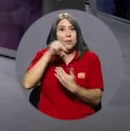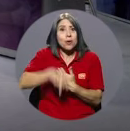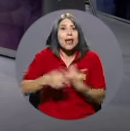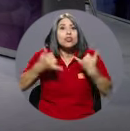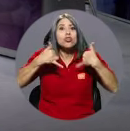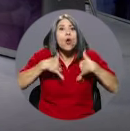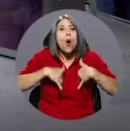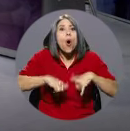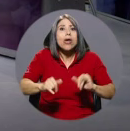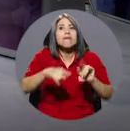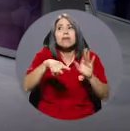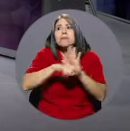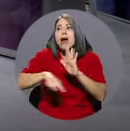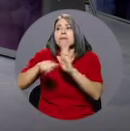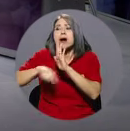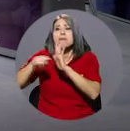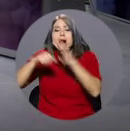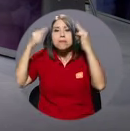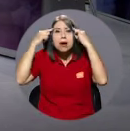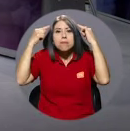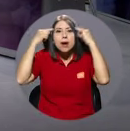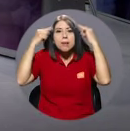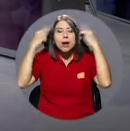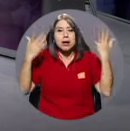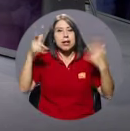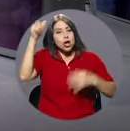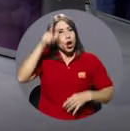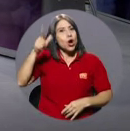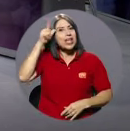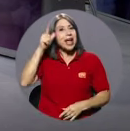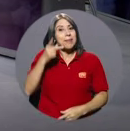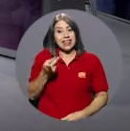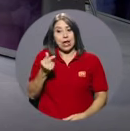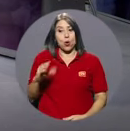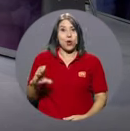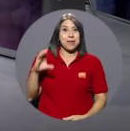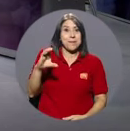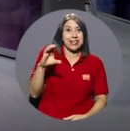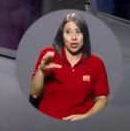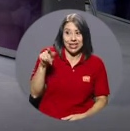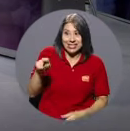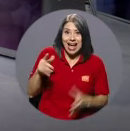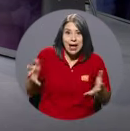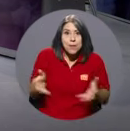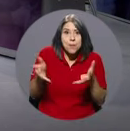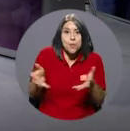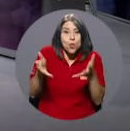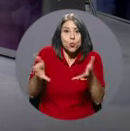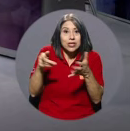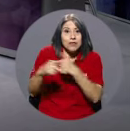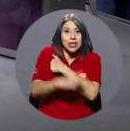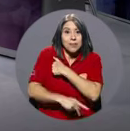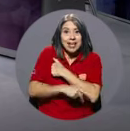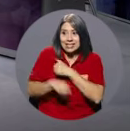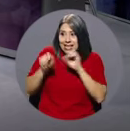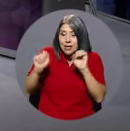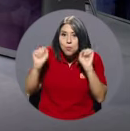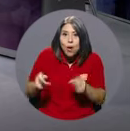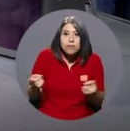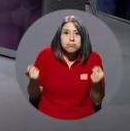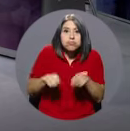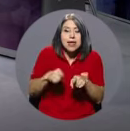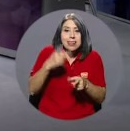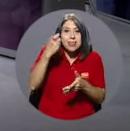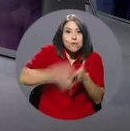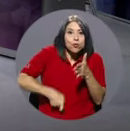pasando el programa, no se ha quitado ese pesimismo. Obviamente un inversionista, que al final son el motor productivo del país, que es el que va a generar